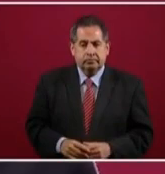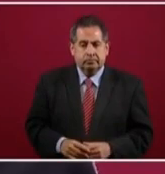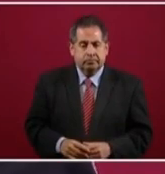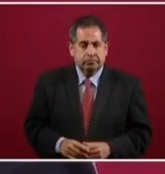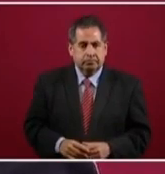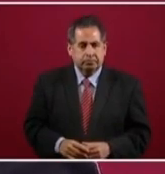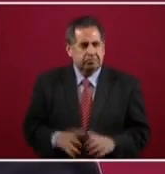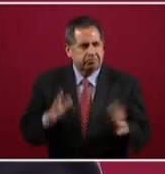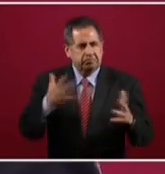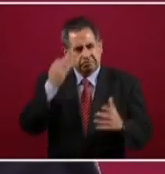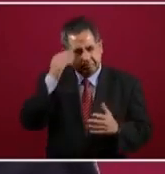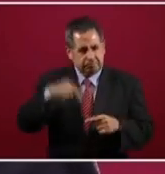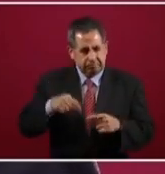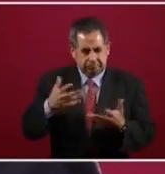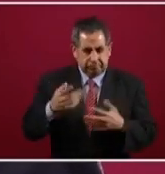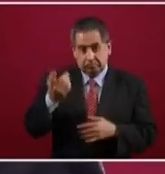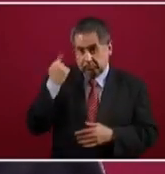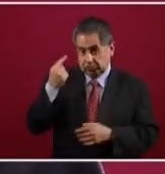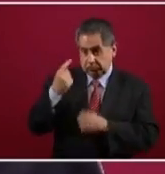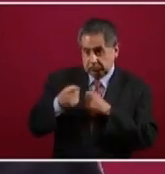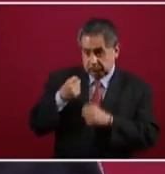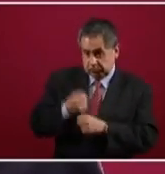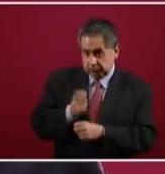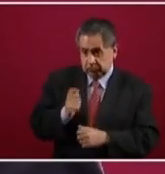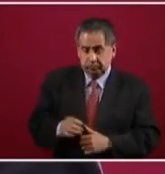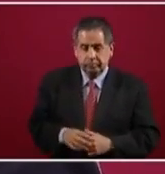habían declarado